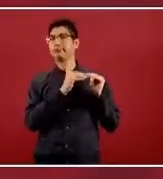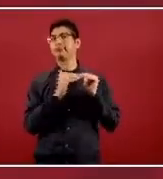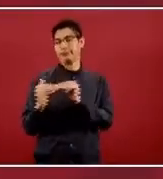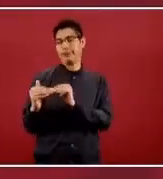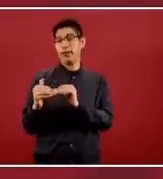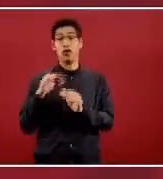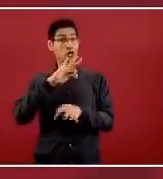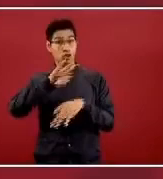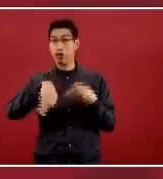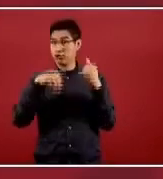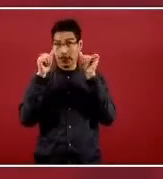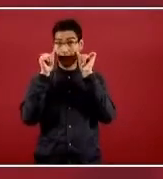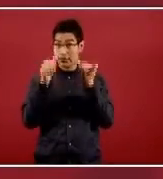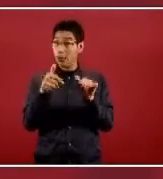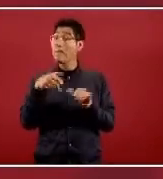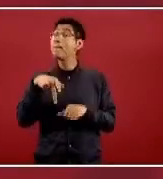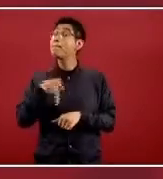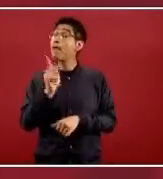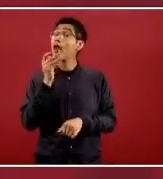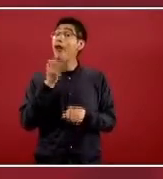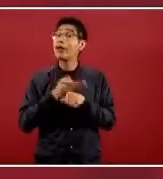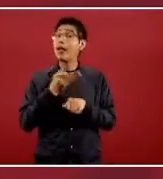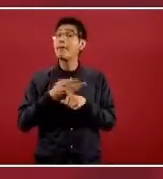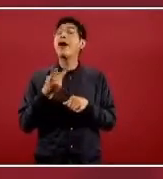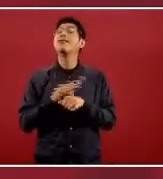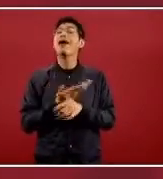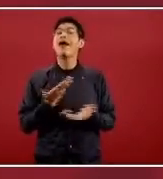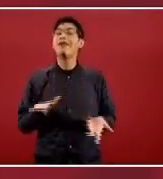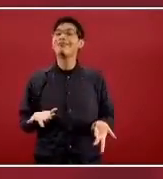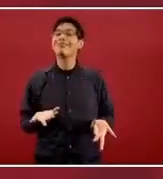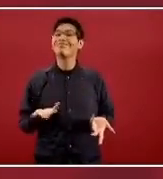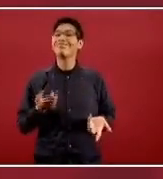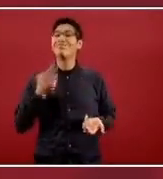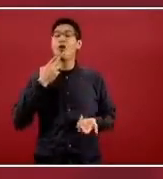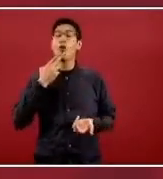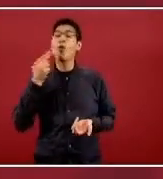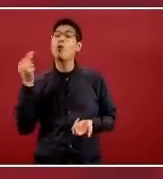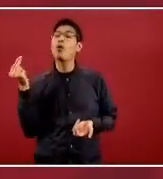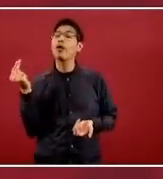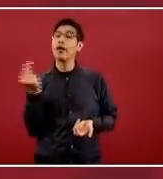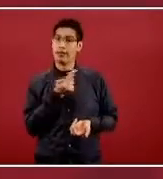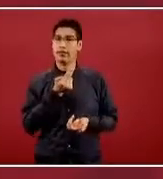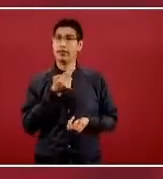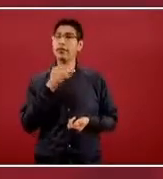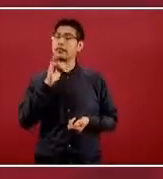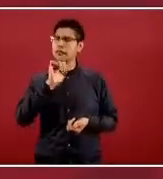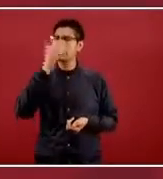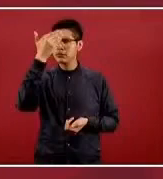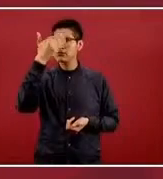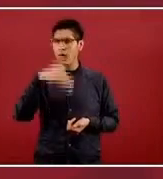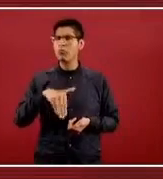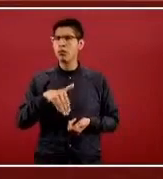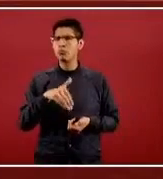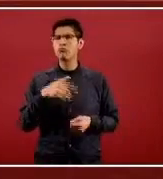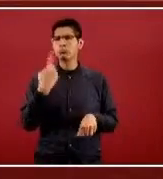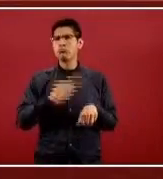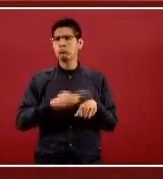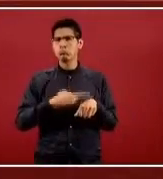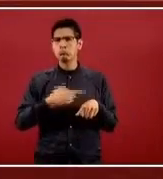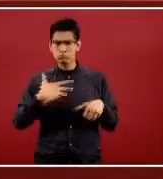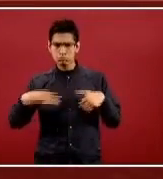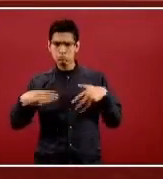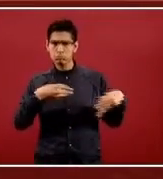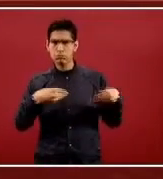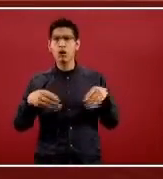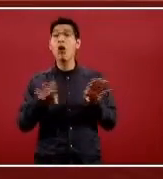atención. Pero para fines de hacer eficiente la atención, y dado que se conoce ya el comportamiento de la enfermedad, estas